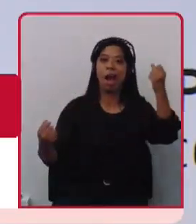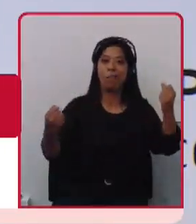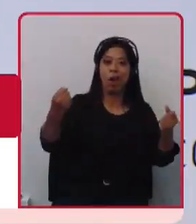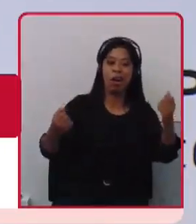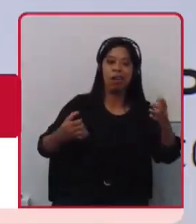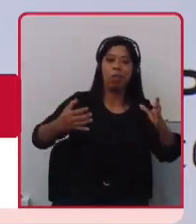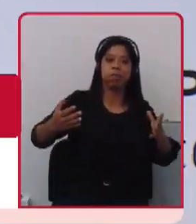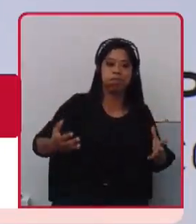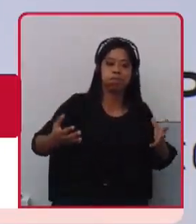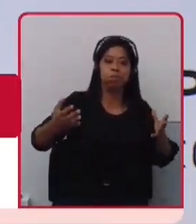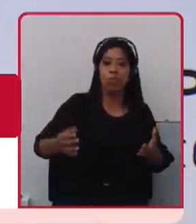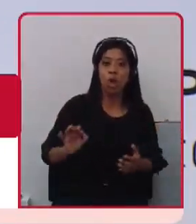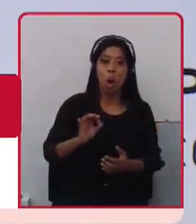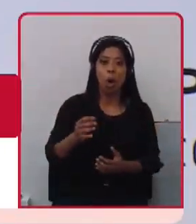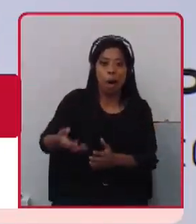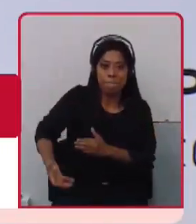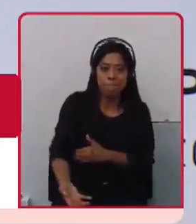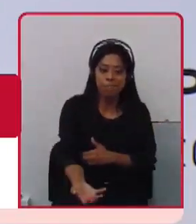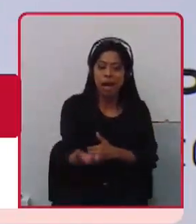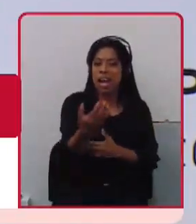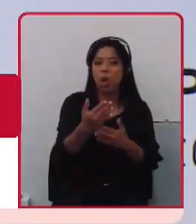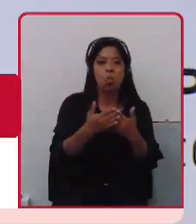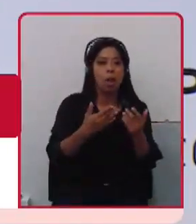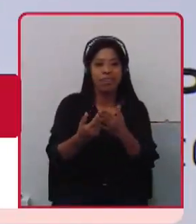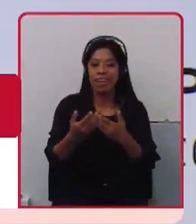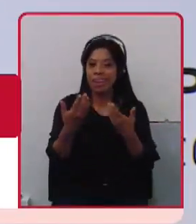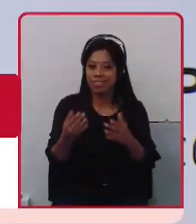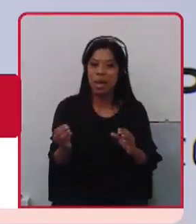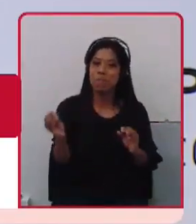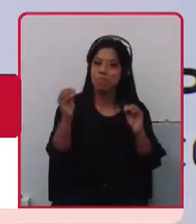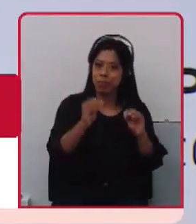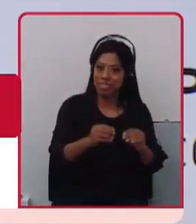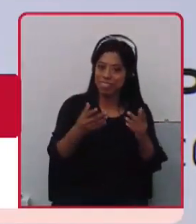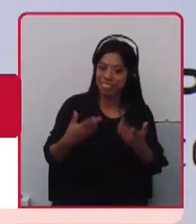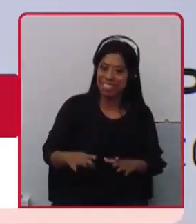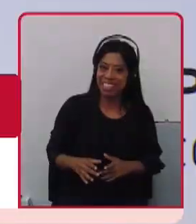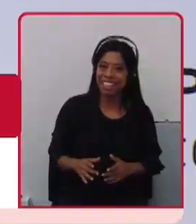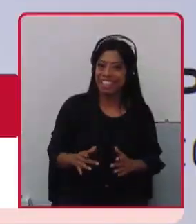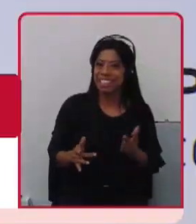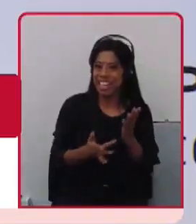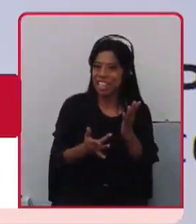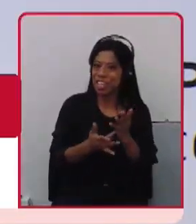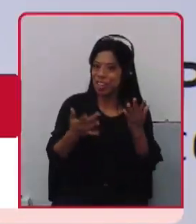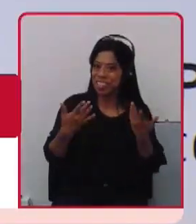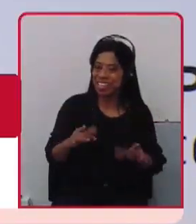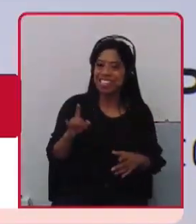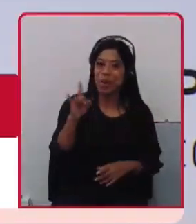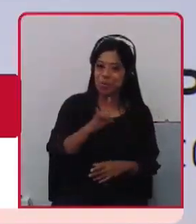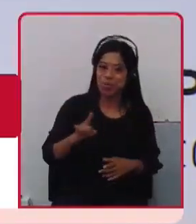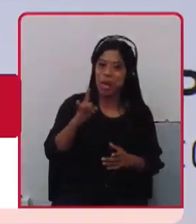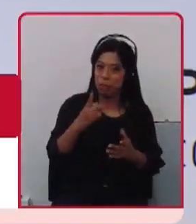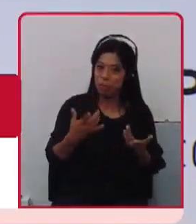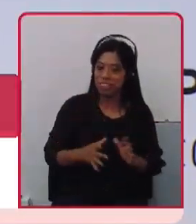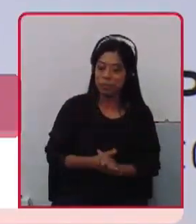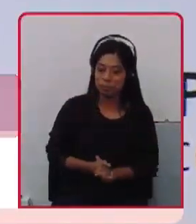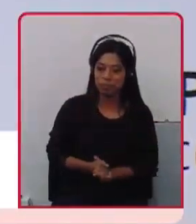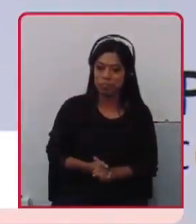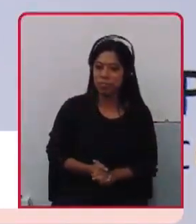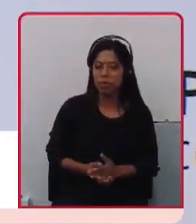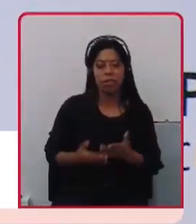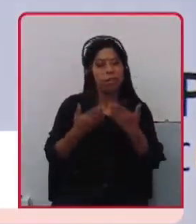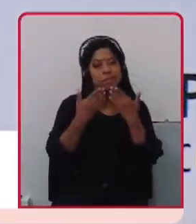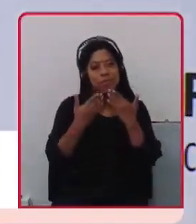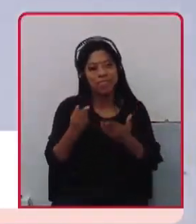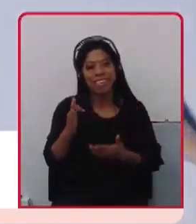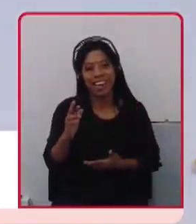palas, la flota auxiliar, entre todos los equipos que ingresan a operaciones. Sí, ya Perfecto. tenemos la tecnología implementada. perfecto, Fran. Muchas